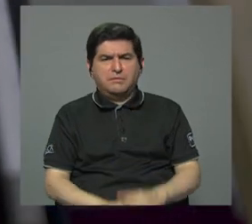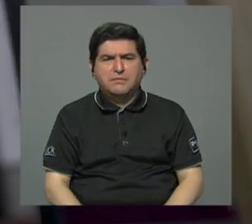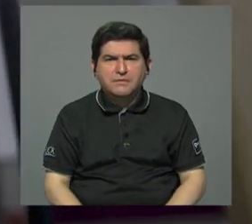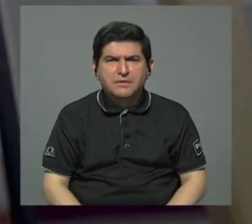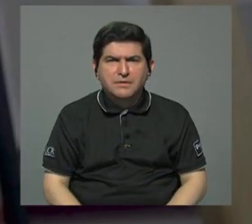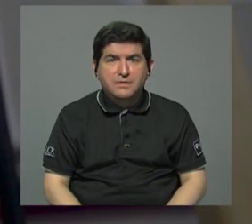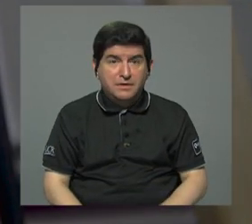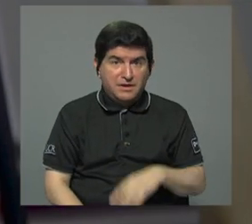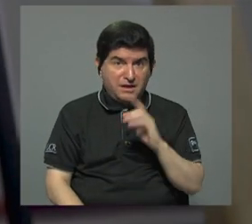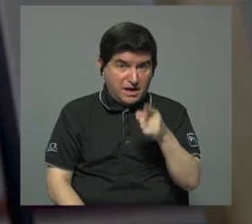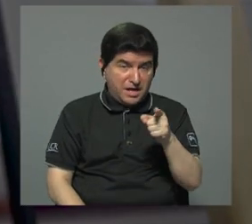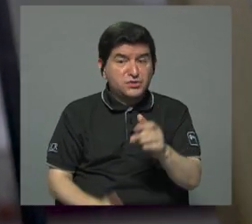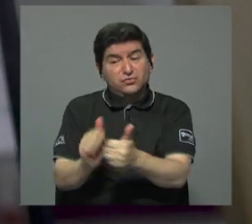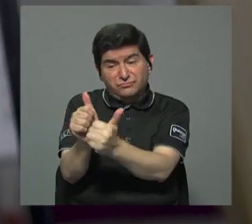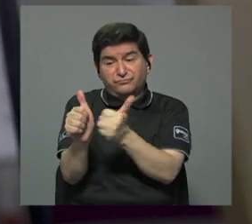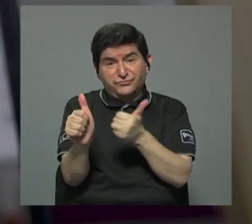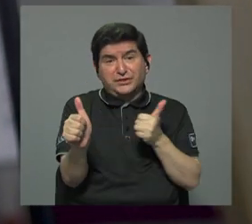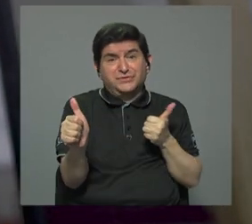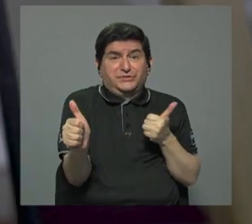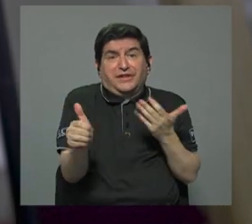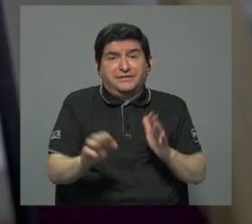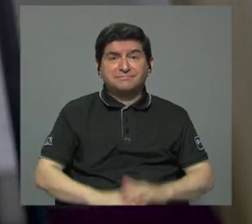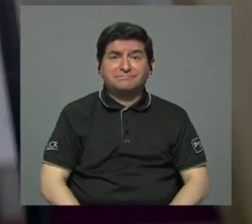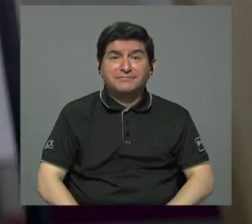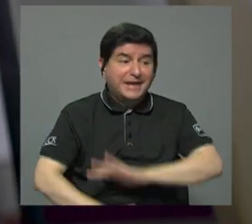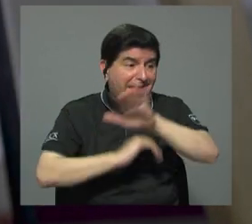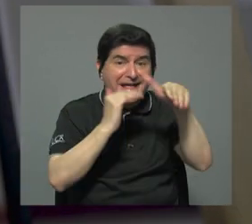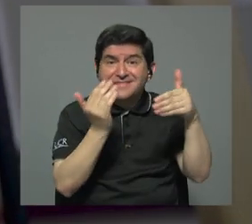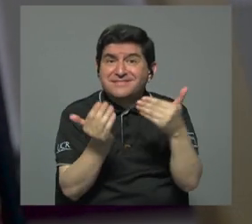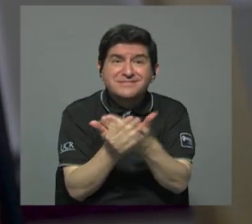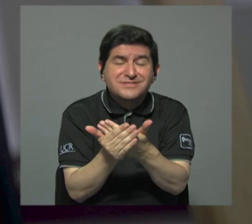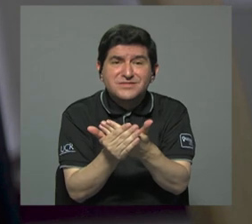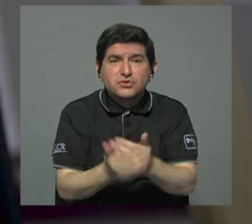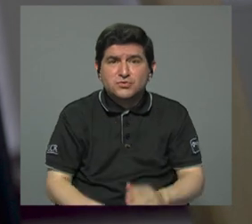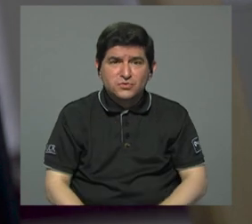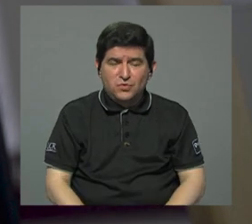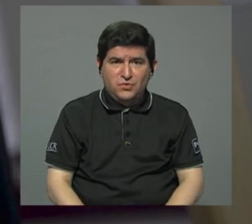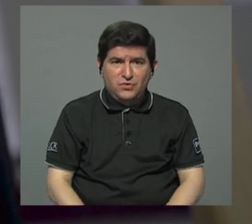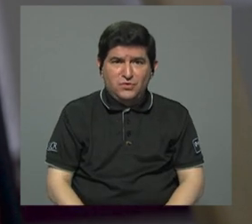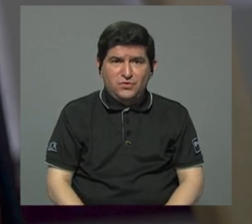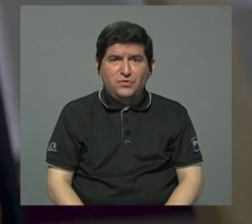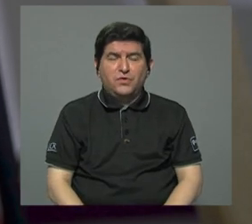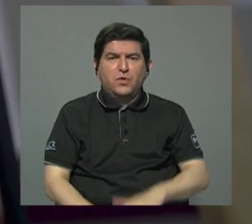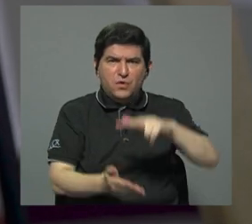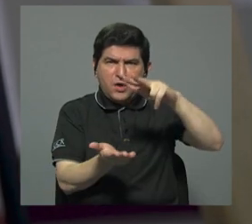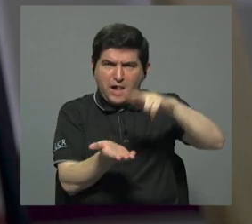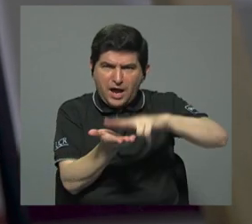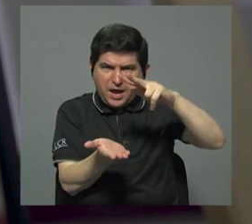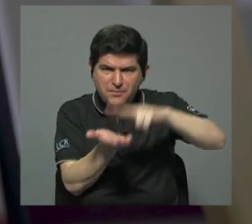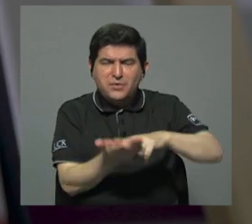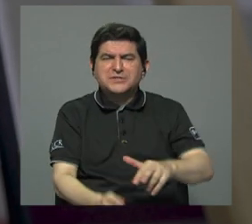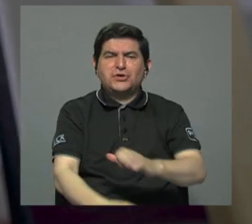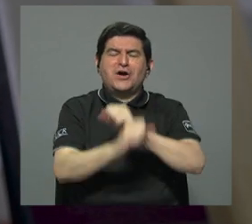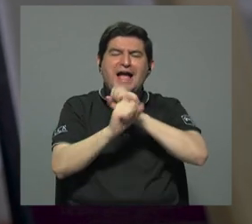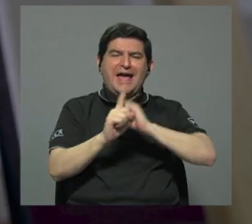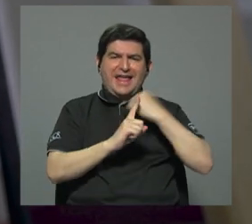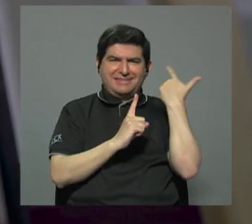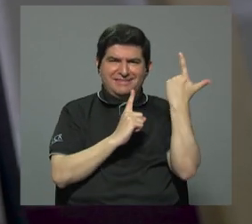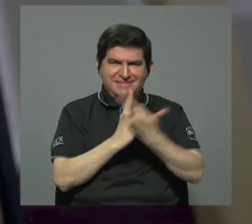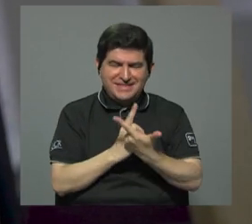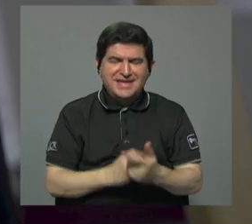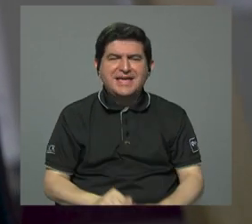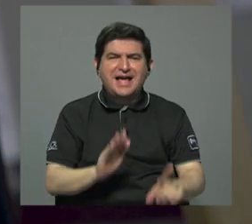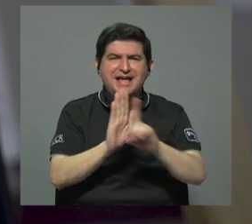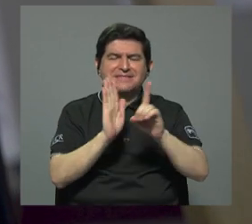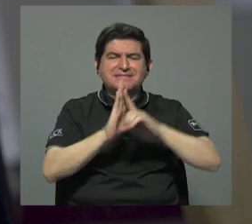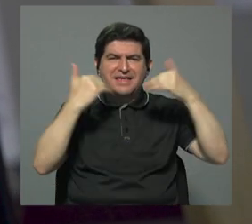Sería un retroceso en todo lo de la aprobación que hubo de garantías sociales, de